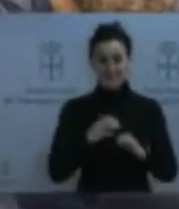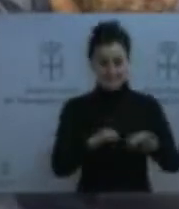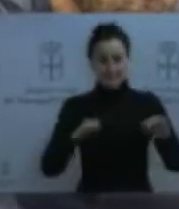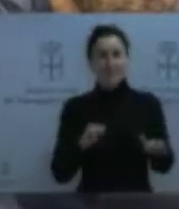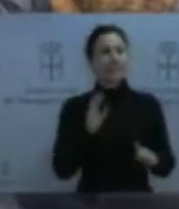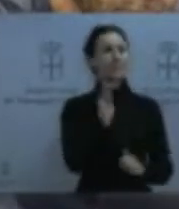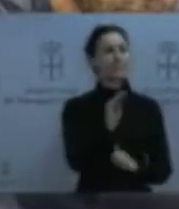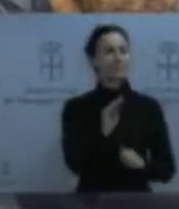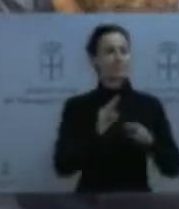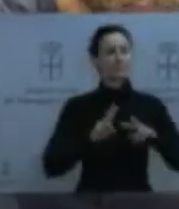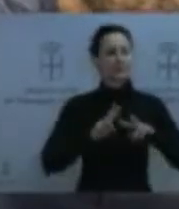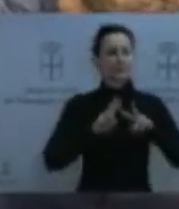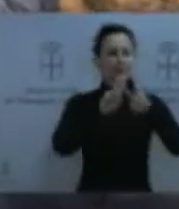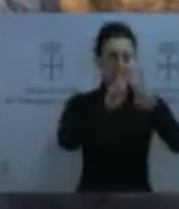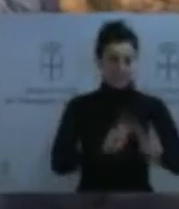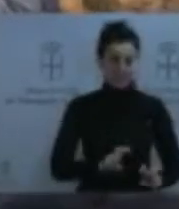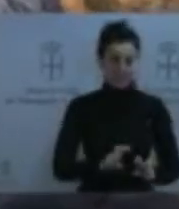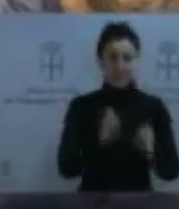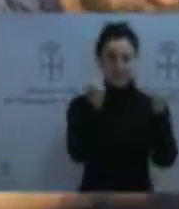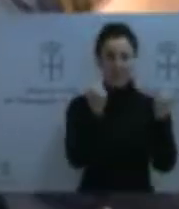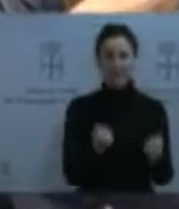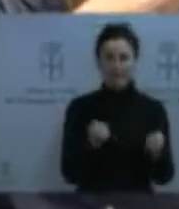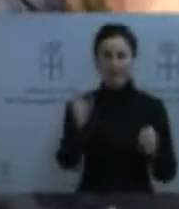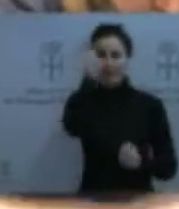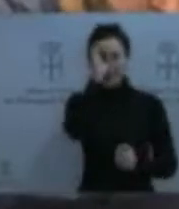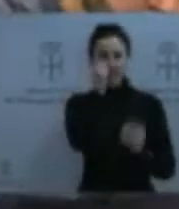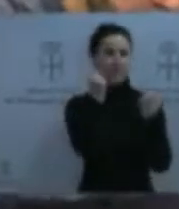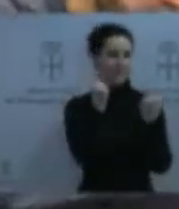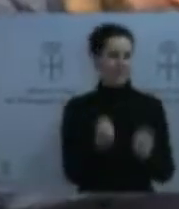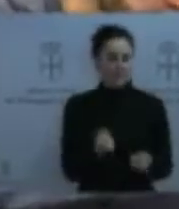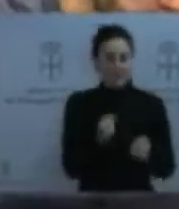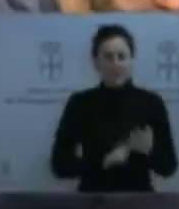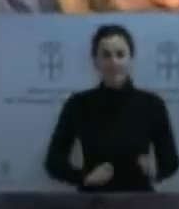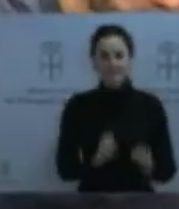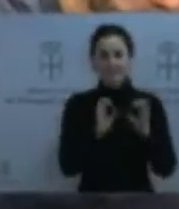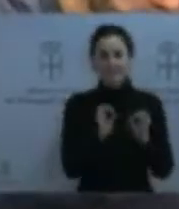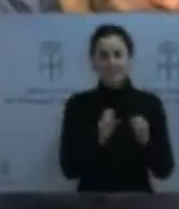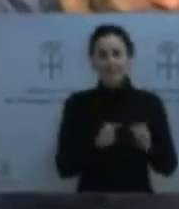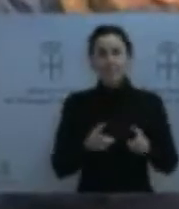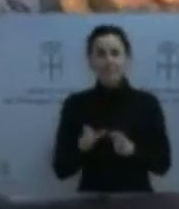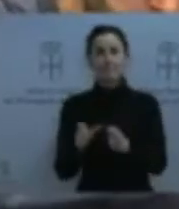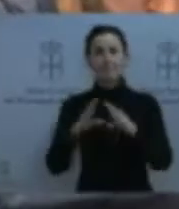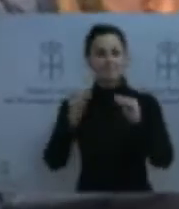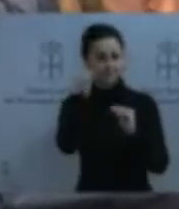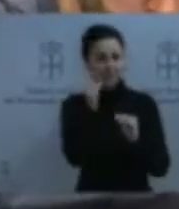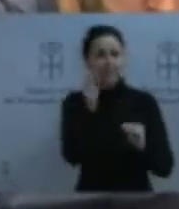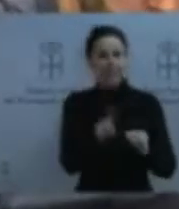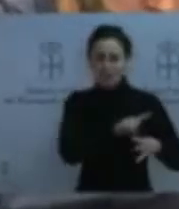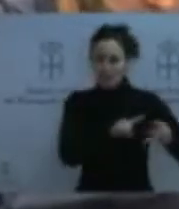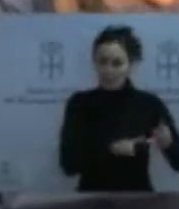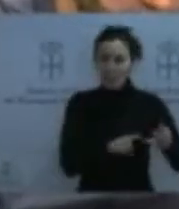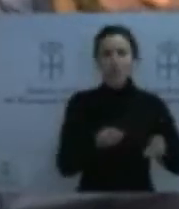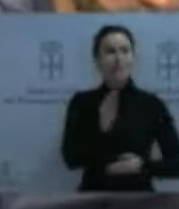científicos, por parte también de algunos especialistas de la propia Universidad de Oviedo, es más que razonable. En el propio